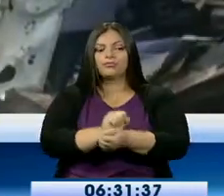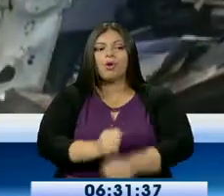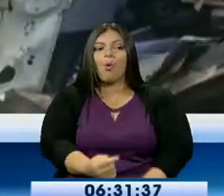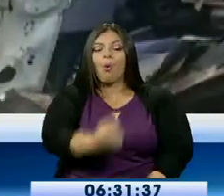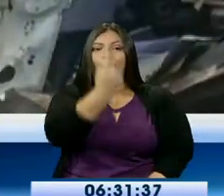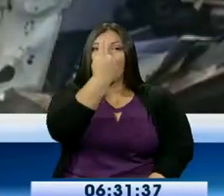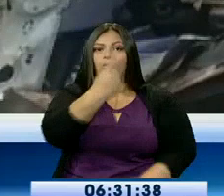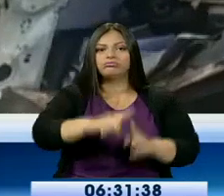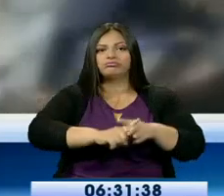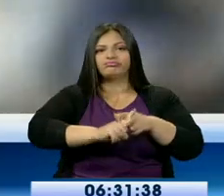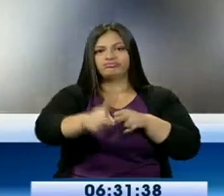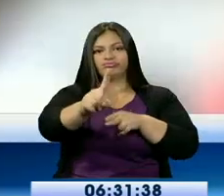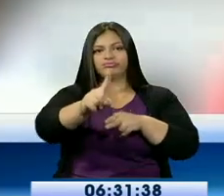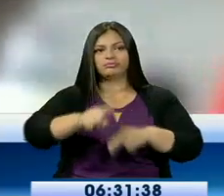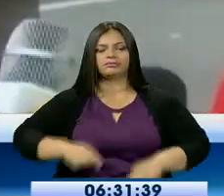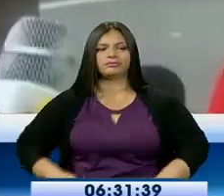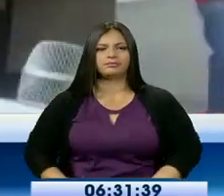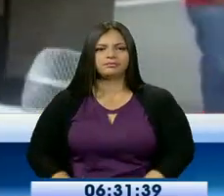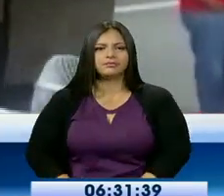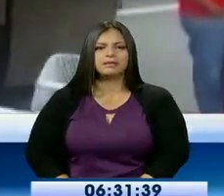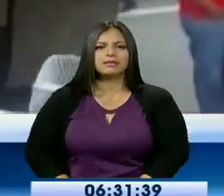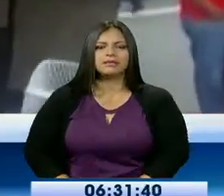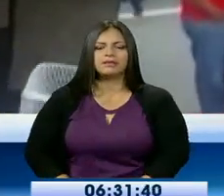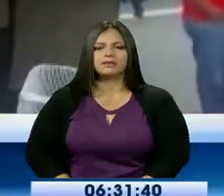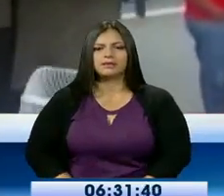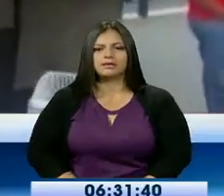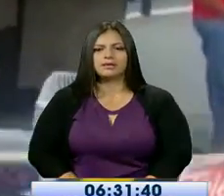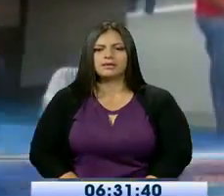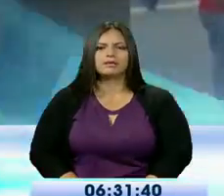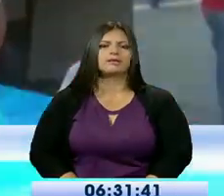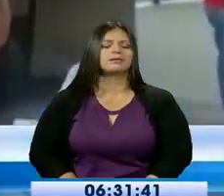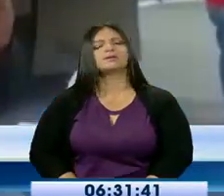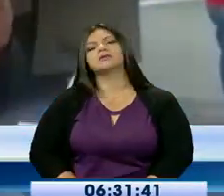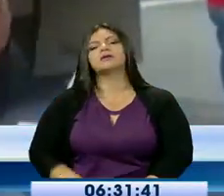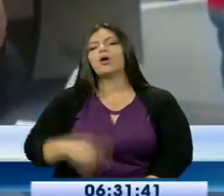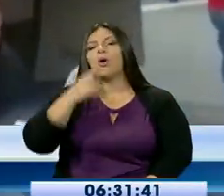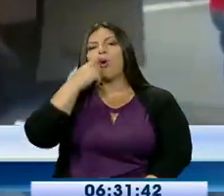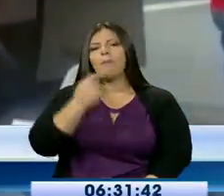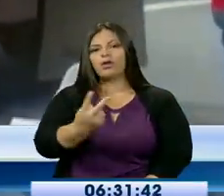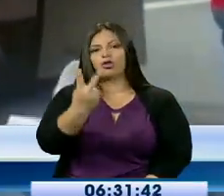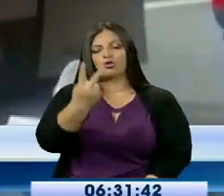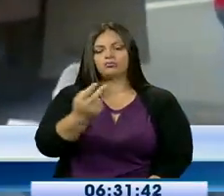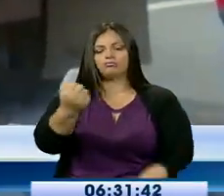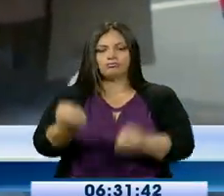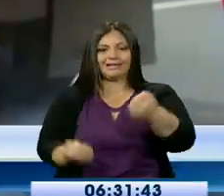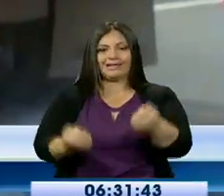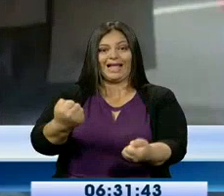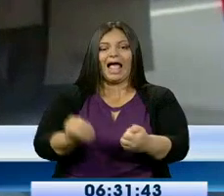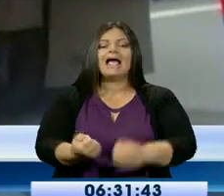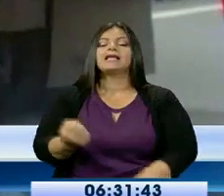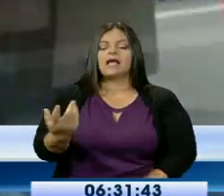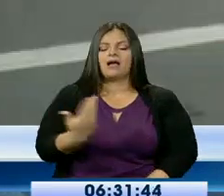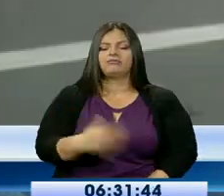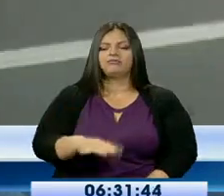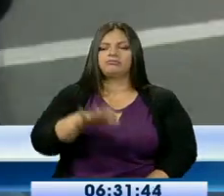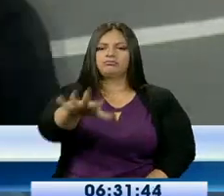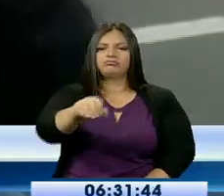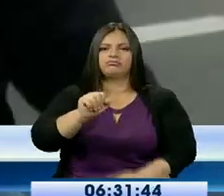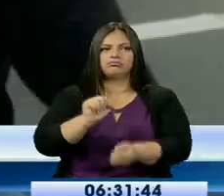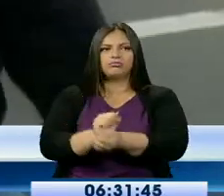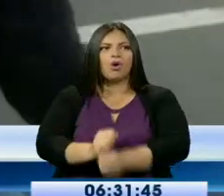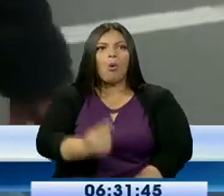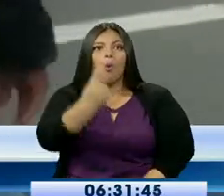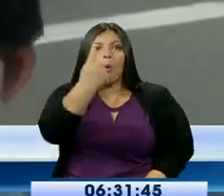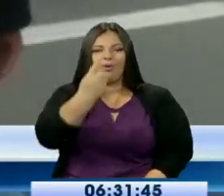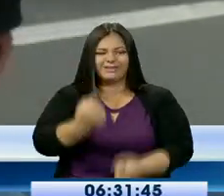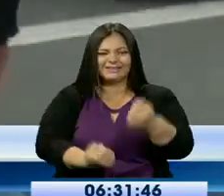sitio. Detenidos en este momento 3 conductores. Hay un conductor que ha huido efectivamente, se está realizando en este momento las investigaciones. Se hace un llamado a los